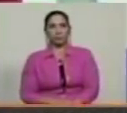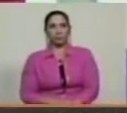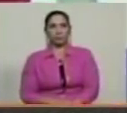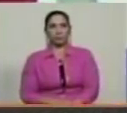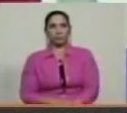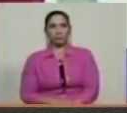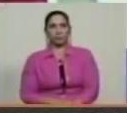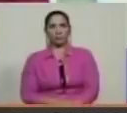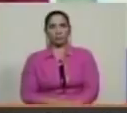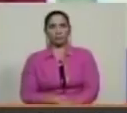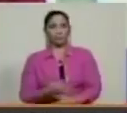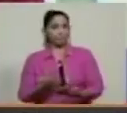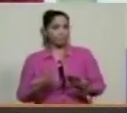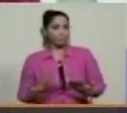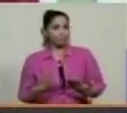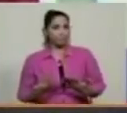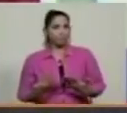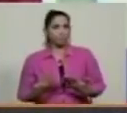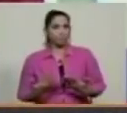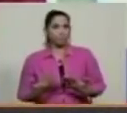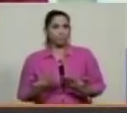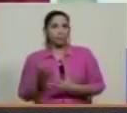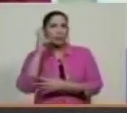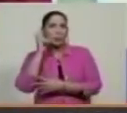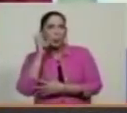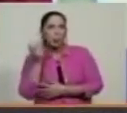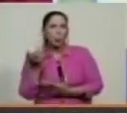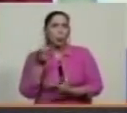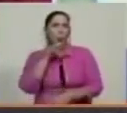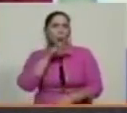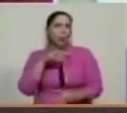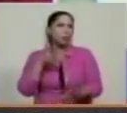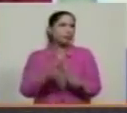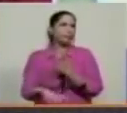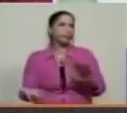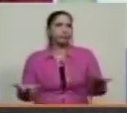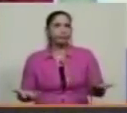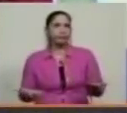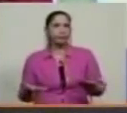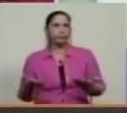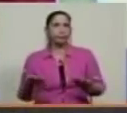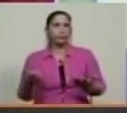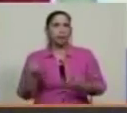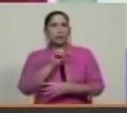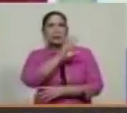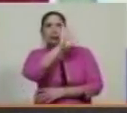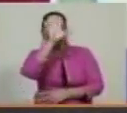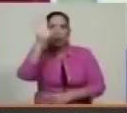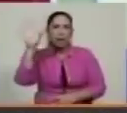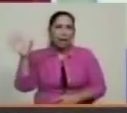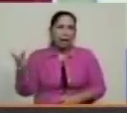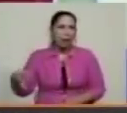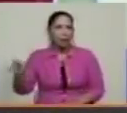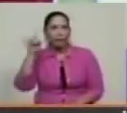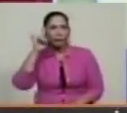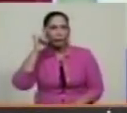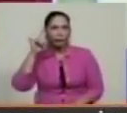ducho en esto, pero uno escucha hablar, ¿no? Del cielo, el infierno, y en el medio está una cosa que se llama como